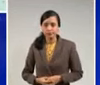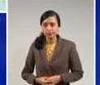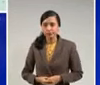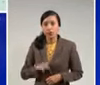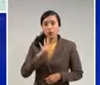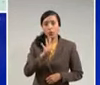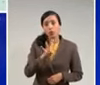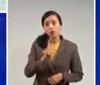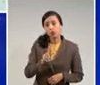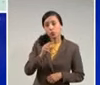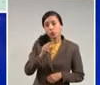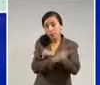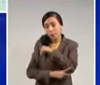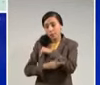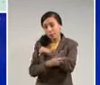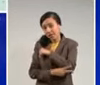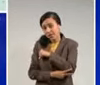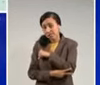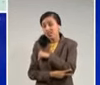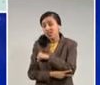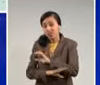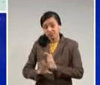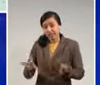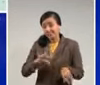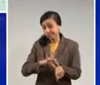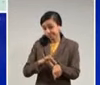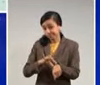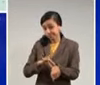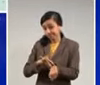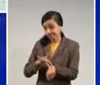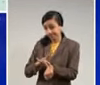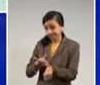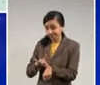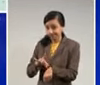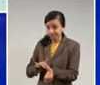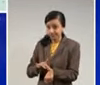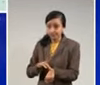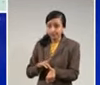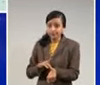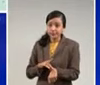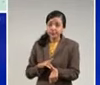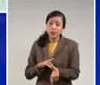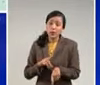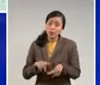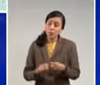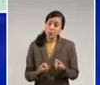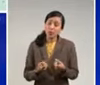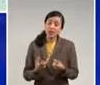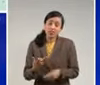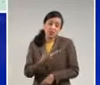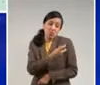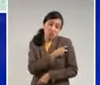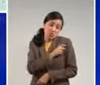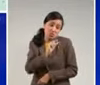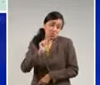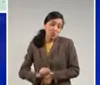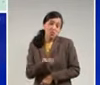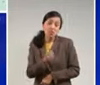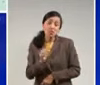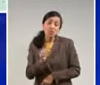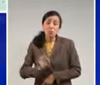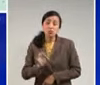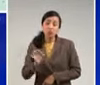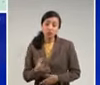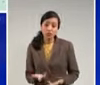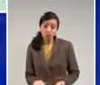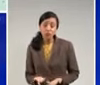41 países afectados, como yo dije ya, por la cobertura de vacunación menor del 10% de su población. No obstante,